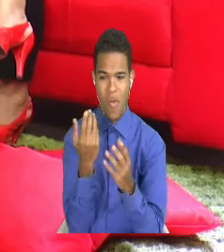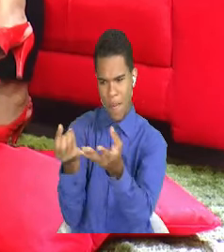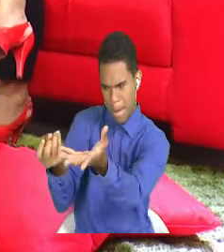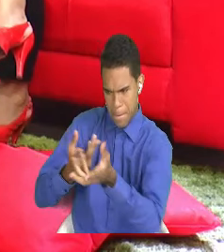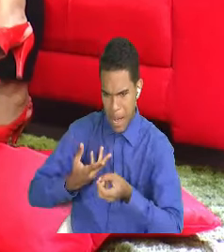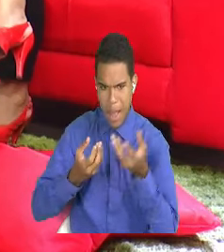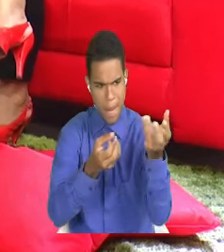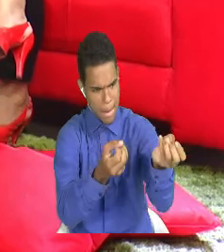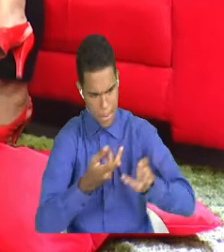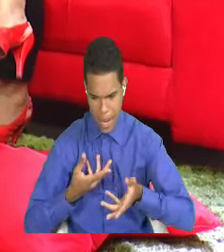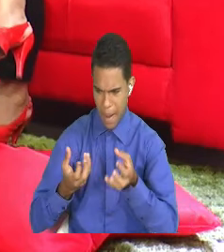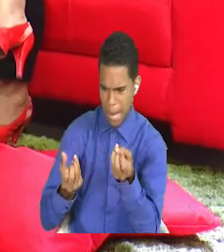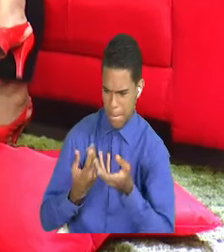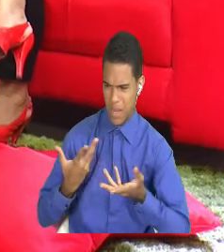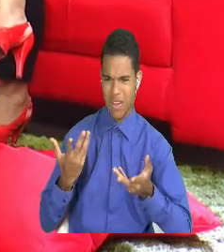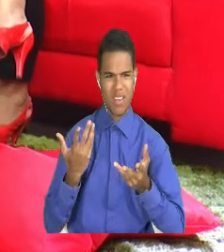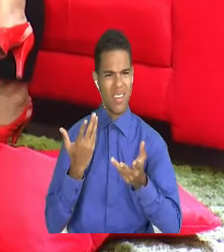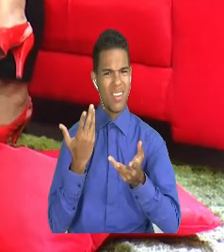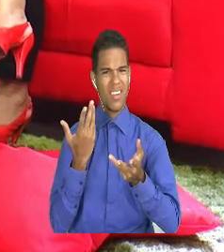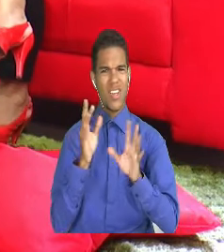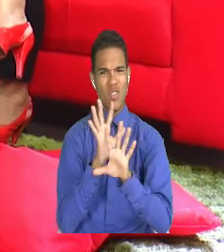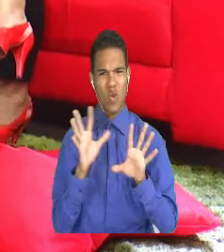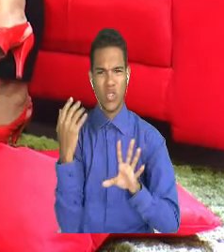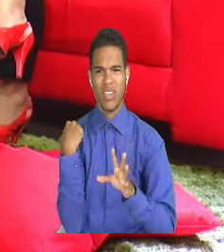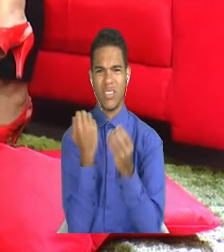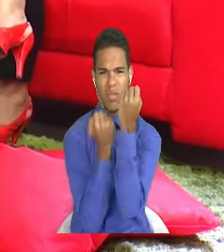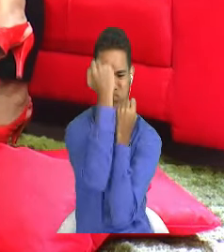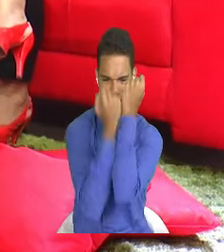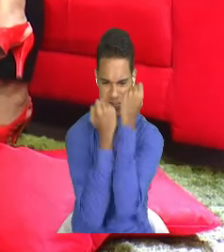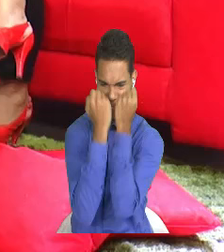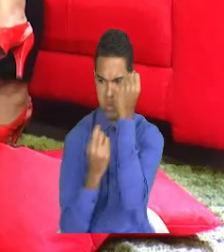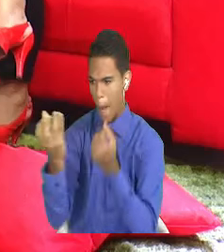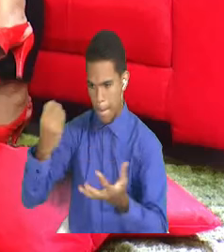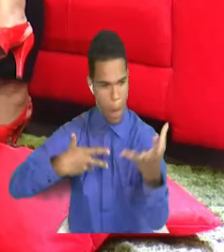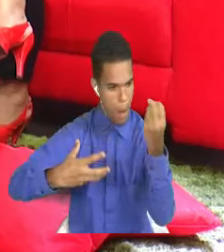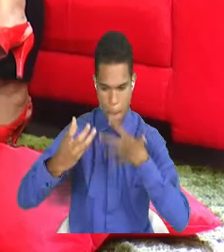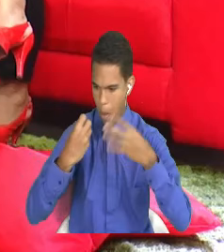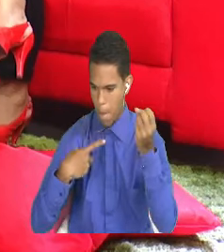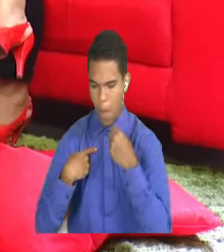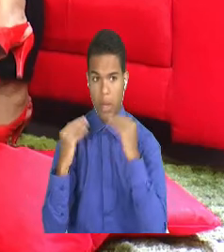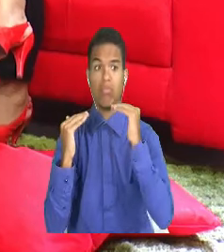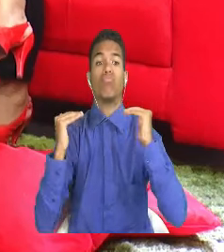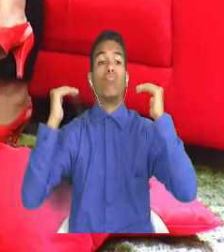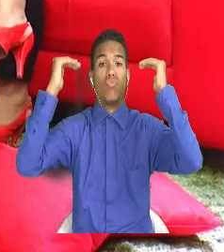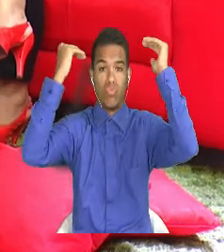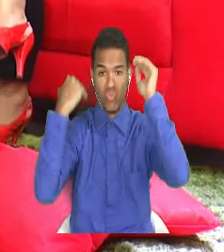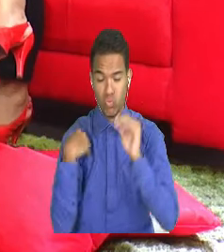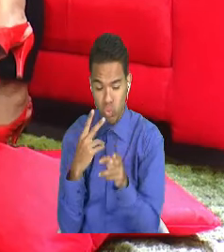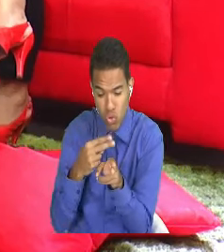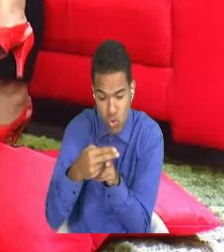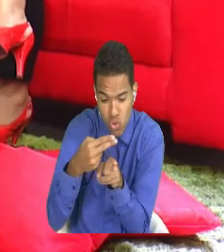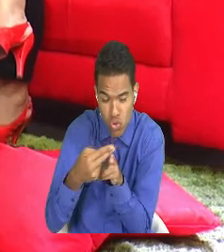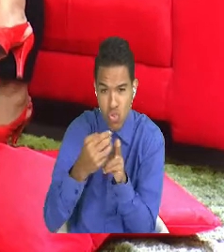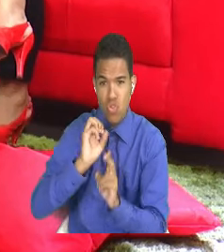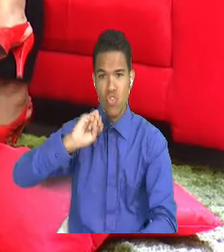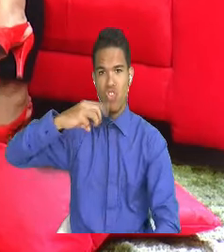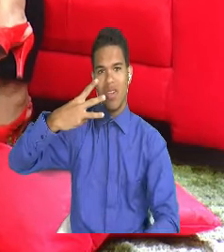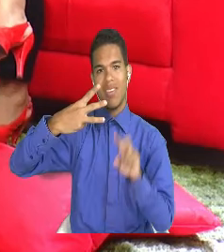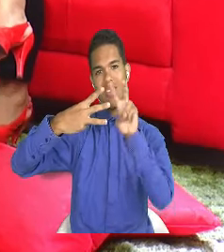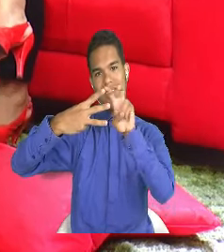es que lleguemos a un tercer nivel en un corto plazo, para que el tema de remitir pacientes y hacer